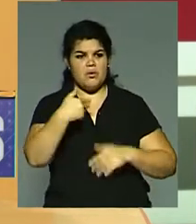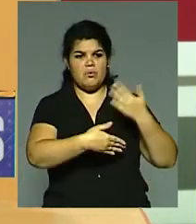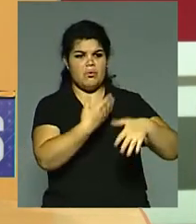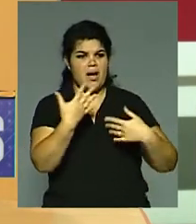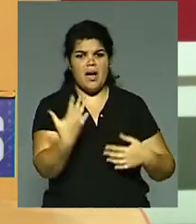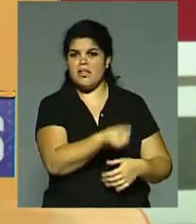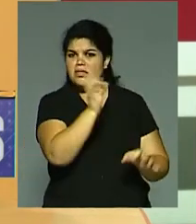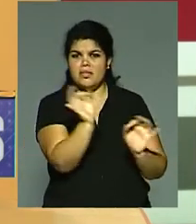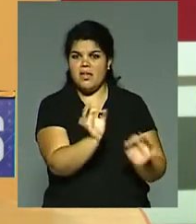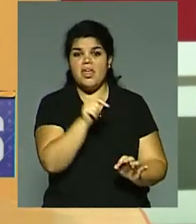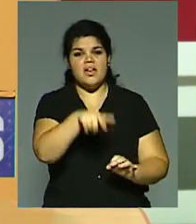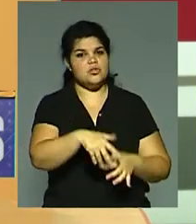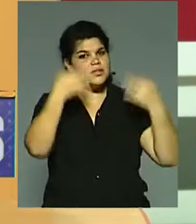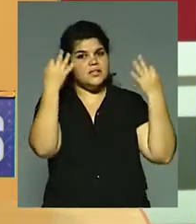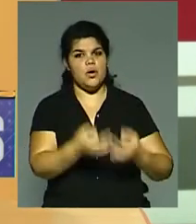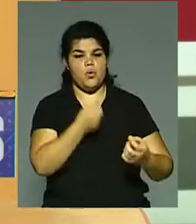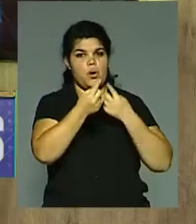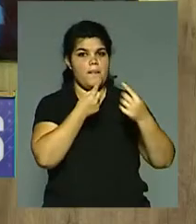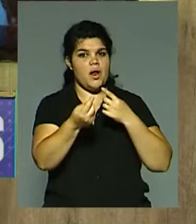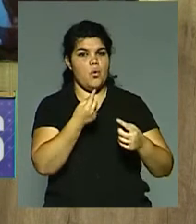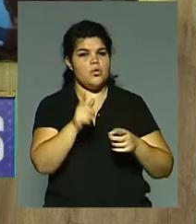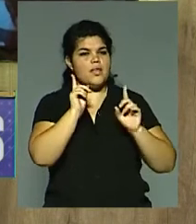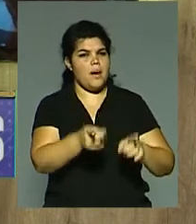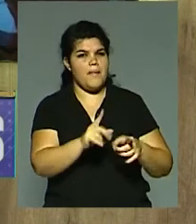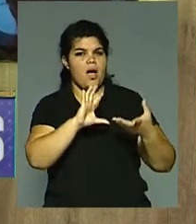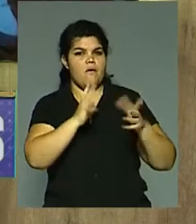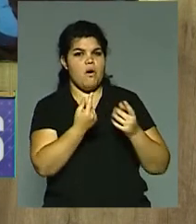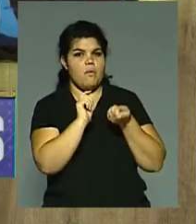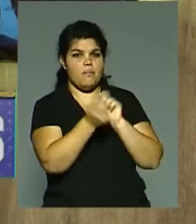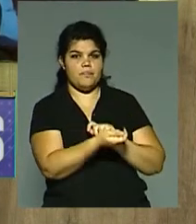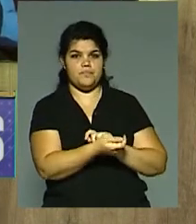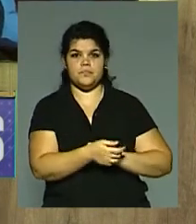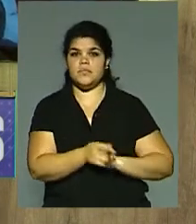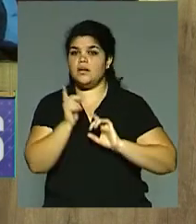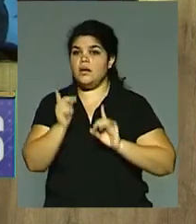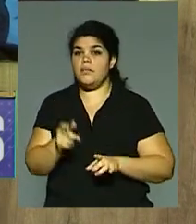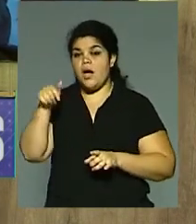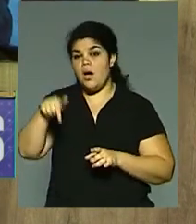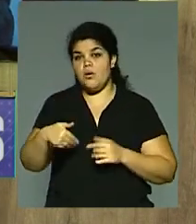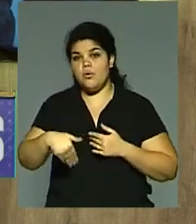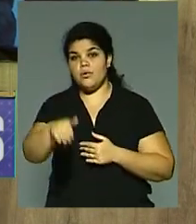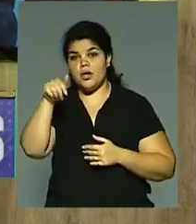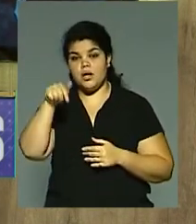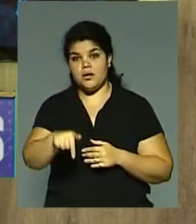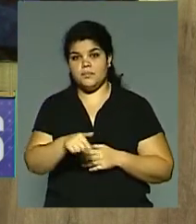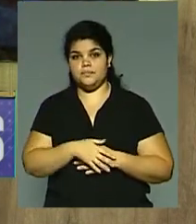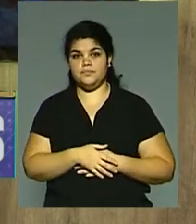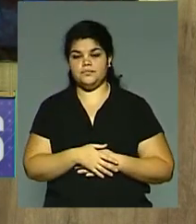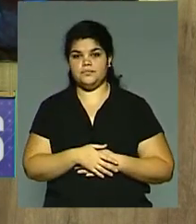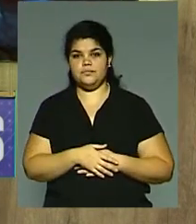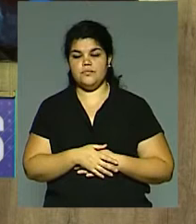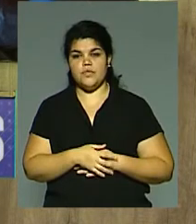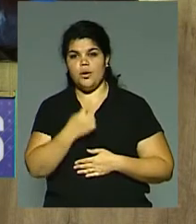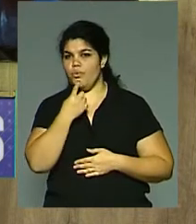es una influencia fuerte a la hora de hablar de sondeos. Sí, sí, sí. Y lo que, sin dudas, hoy no se puede dudar es